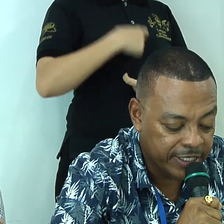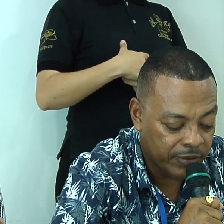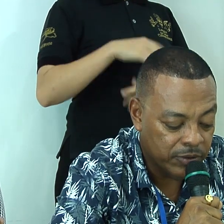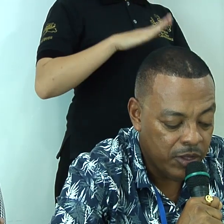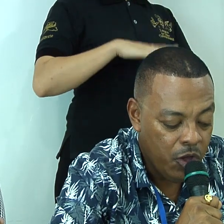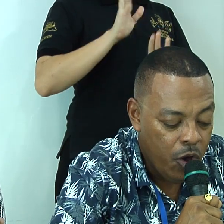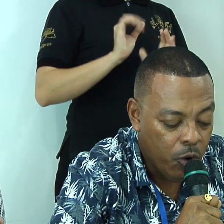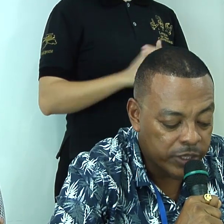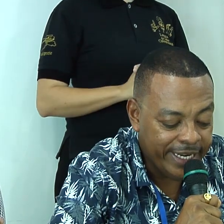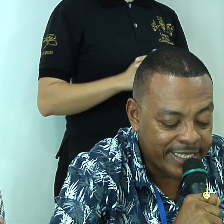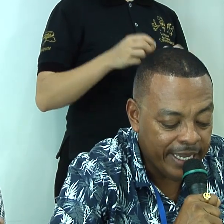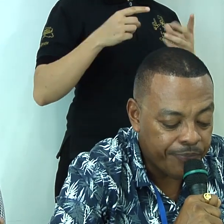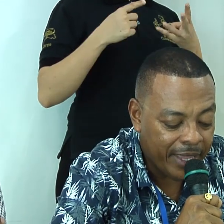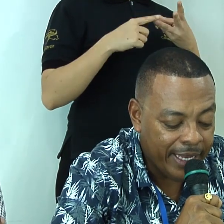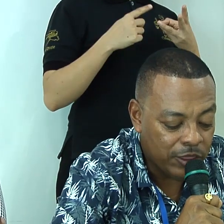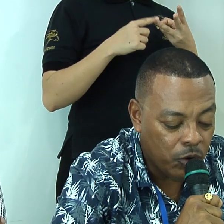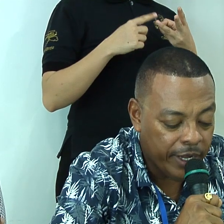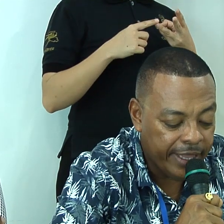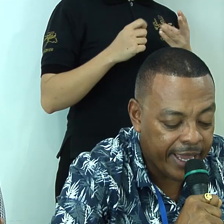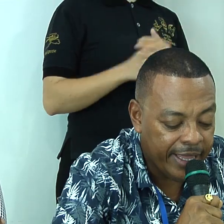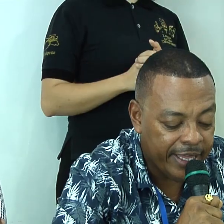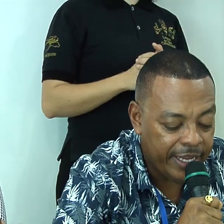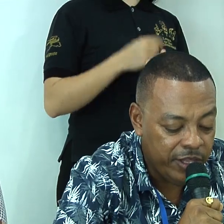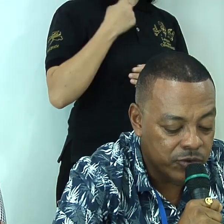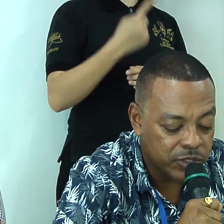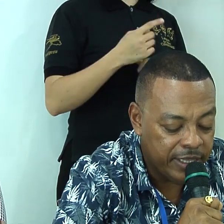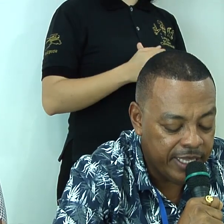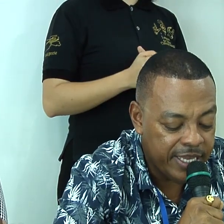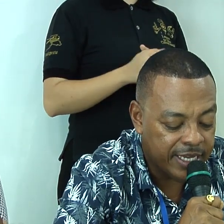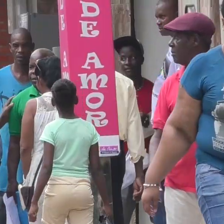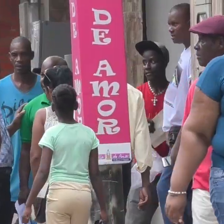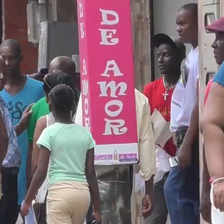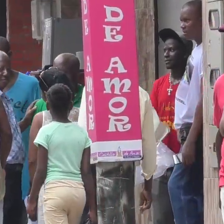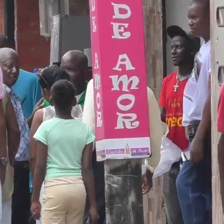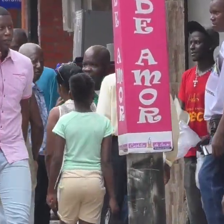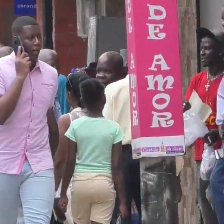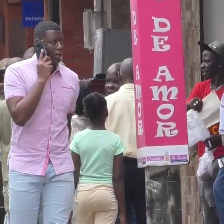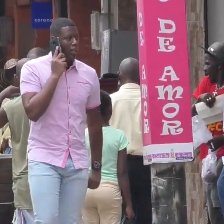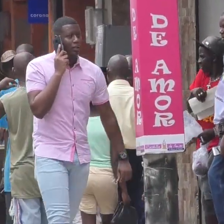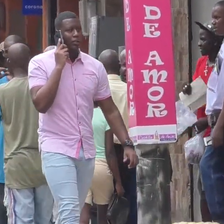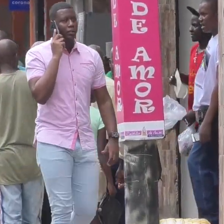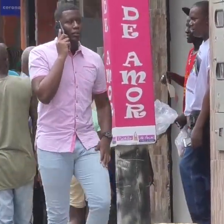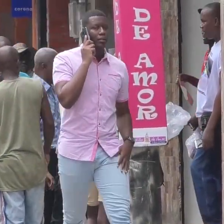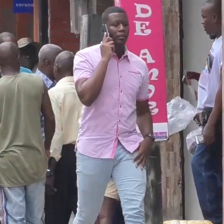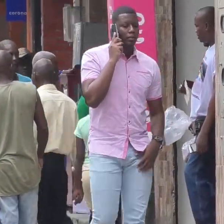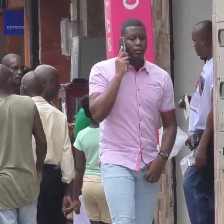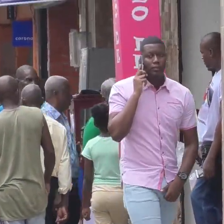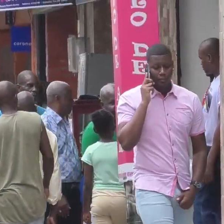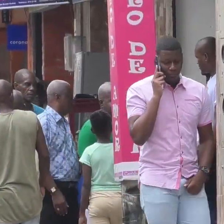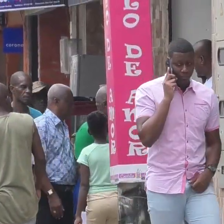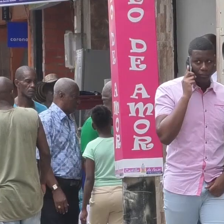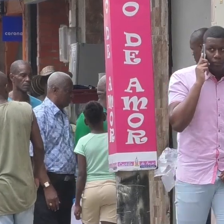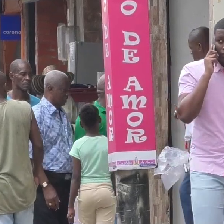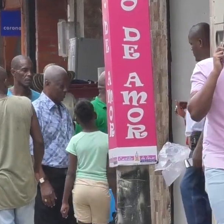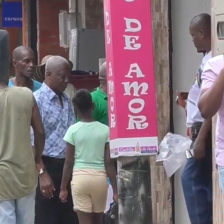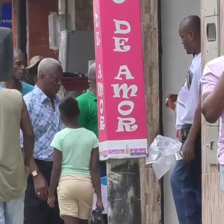Artículo 3. Ordénese el toque de queda de niños, niñas, adolescentes y adultos mayores de 65